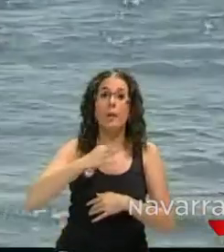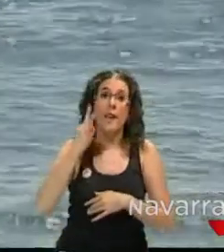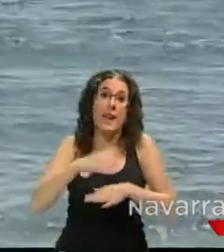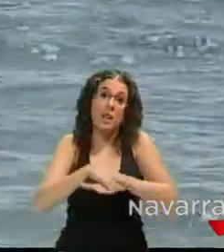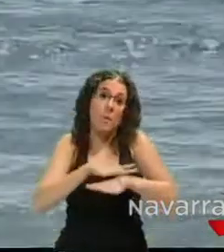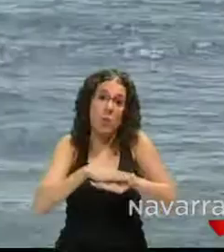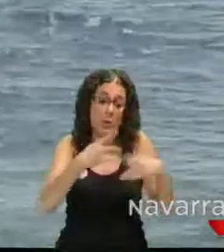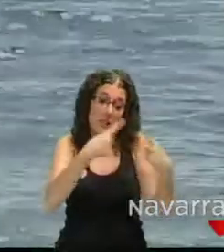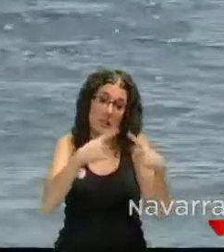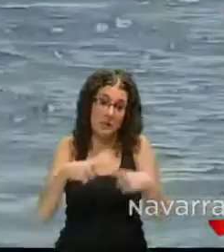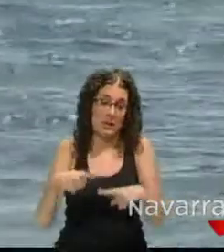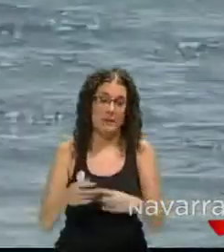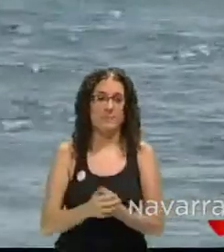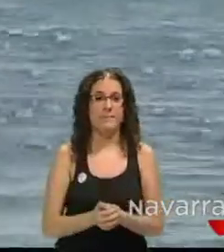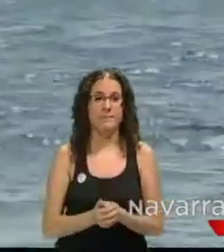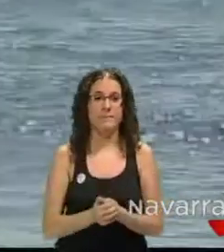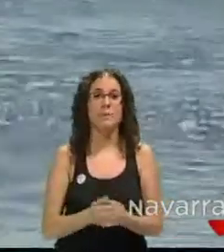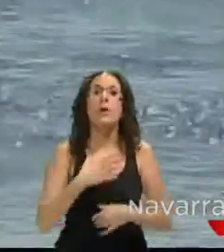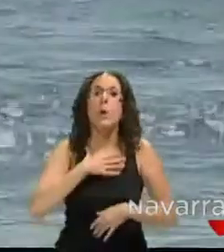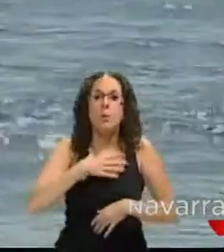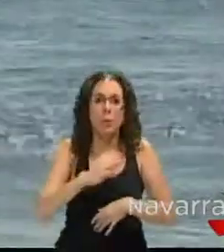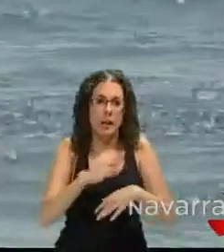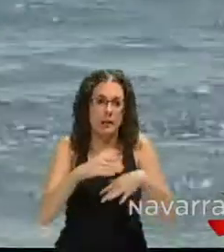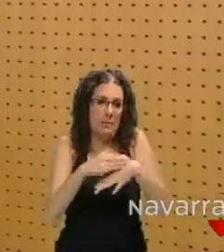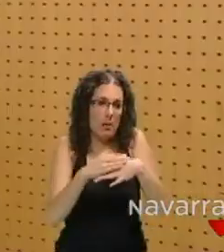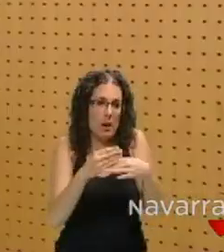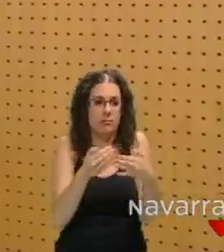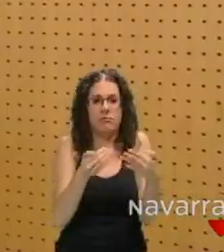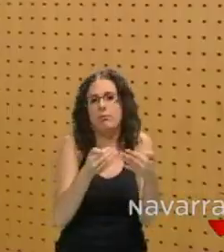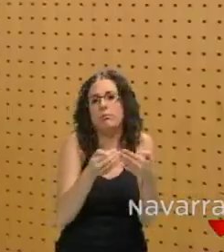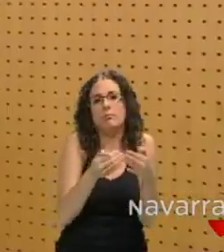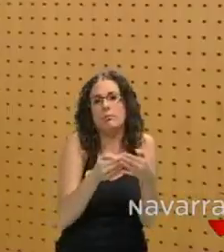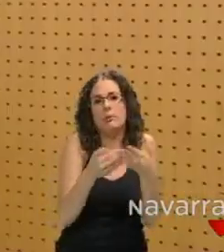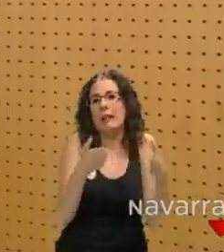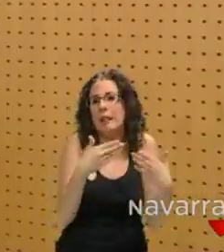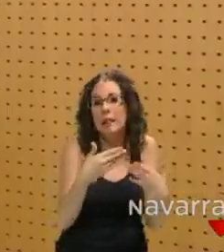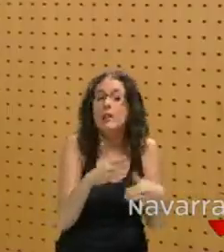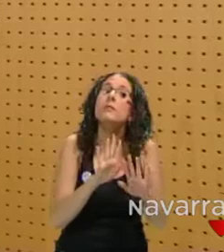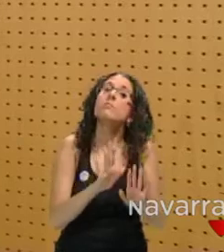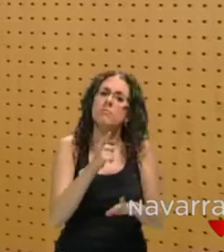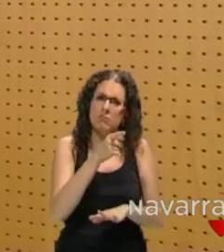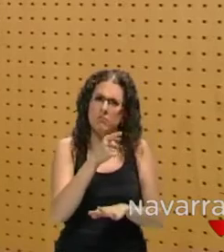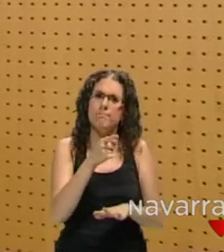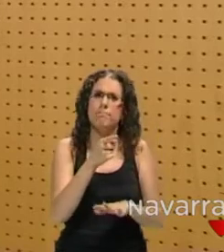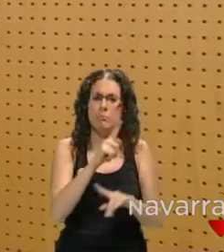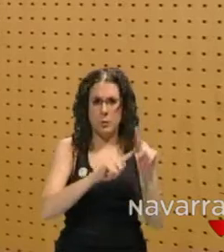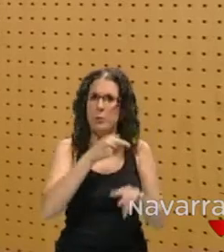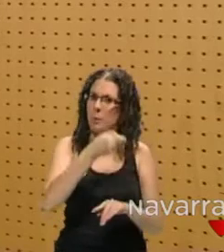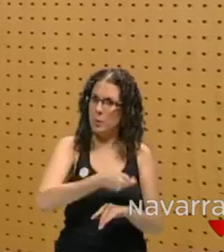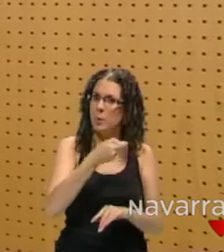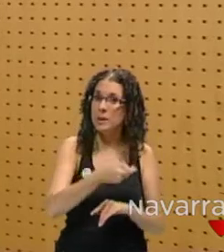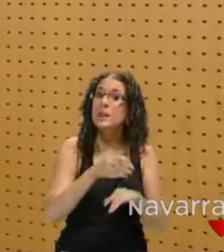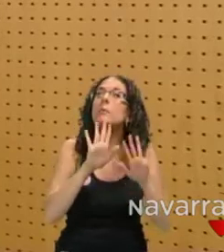incluso problemas mayores. Pueden producir quemaduras a corto plazo, que es otro tipo de lesiones importantes por el sol,